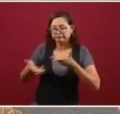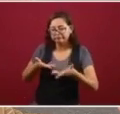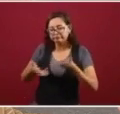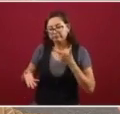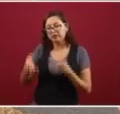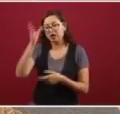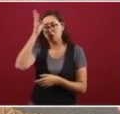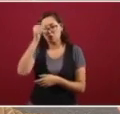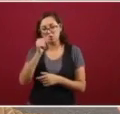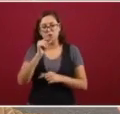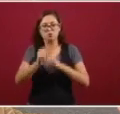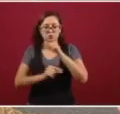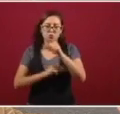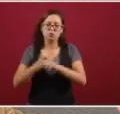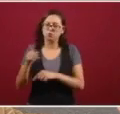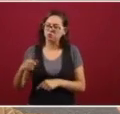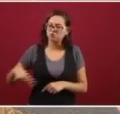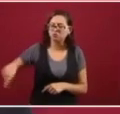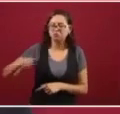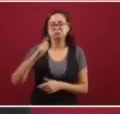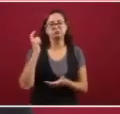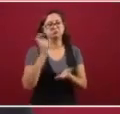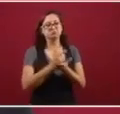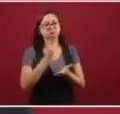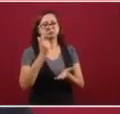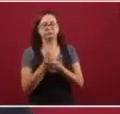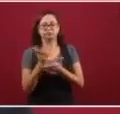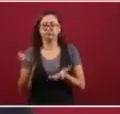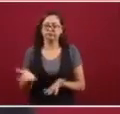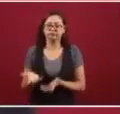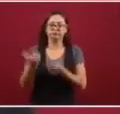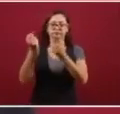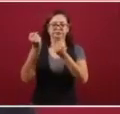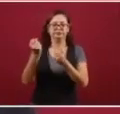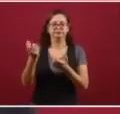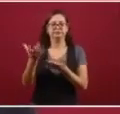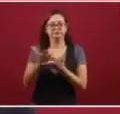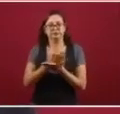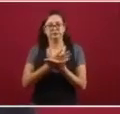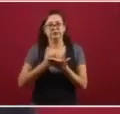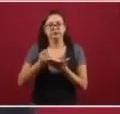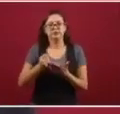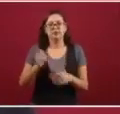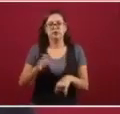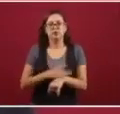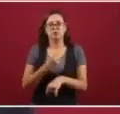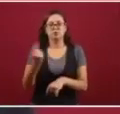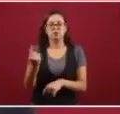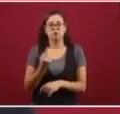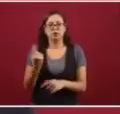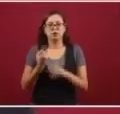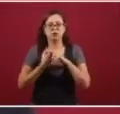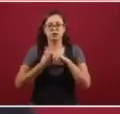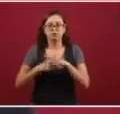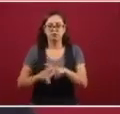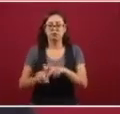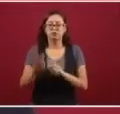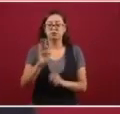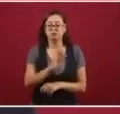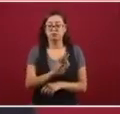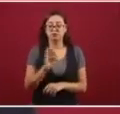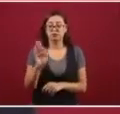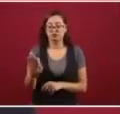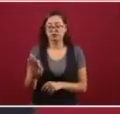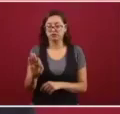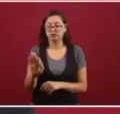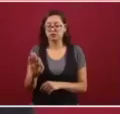ya recuperando esa situación de cartera, porque a partir de la fecha en que